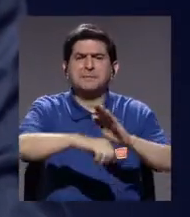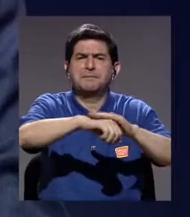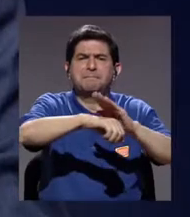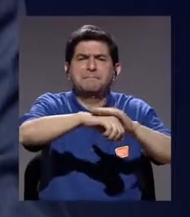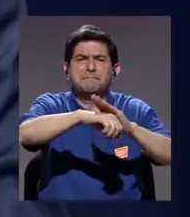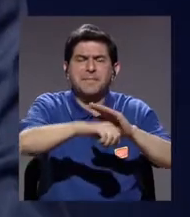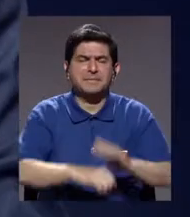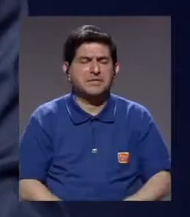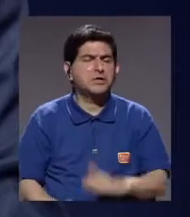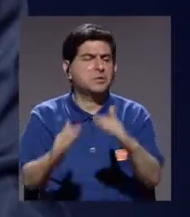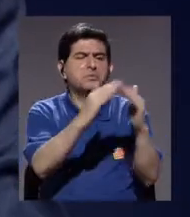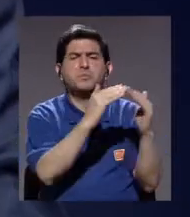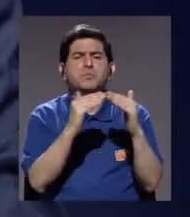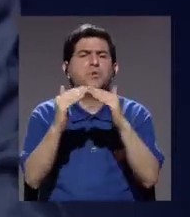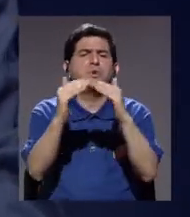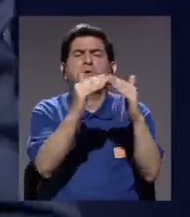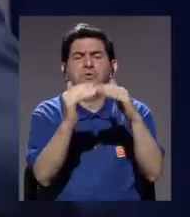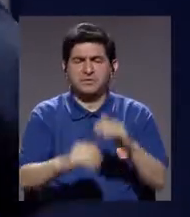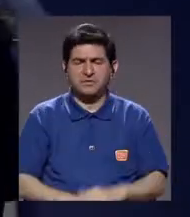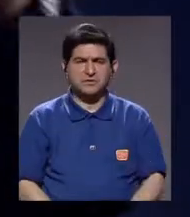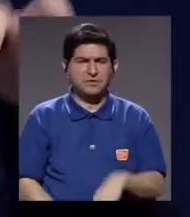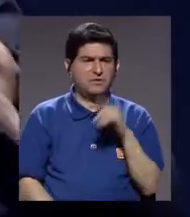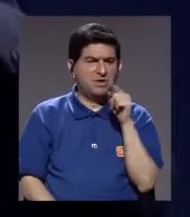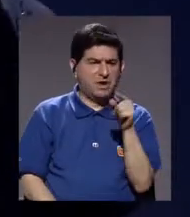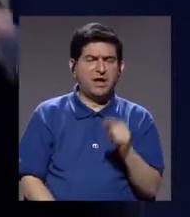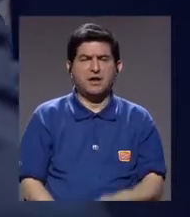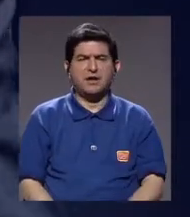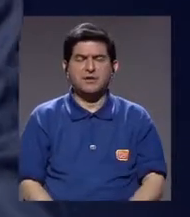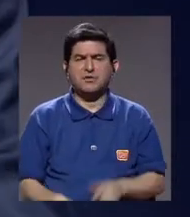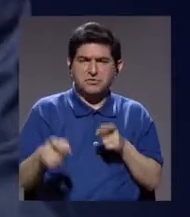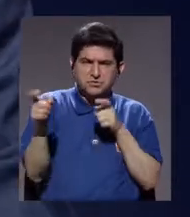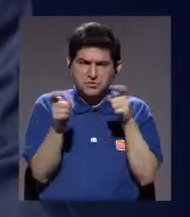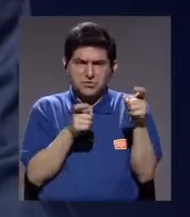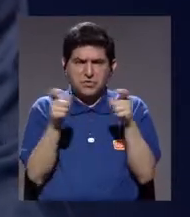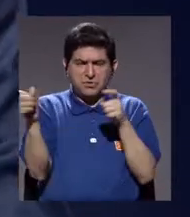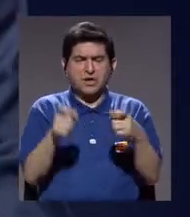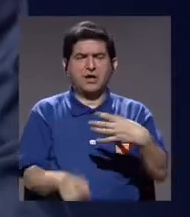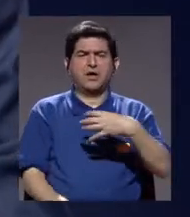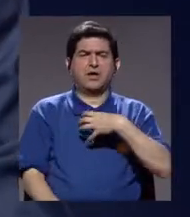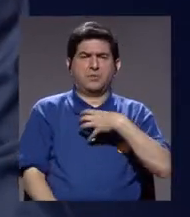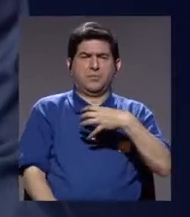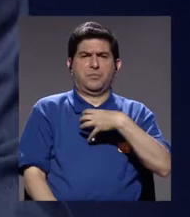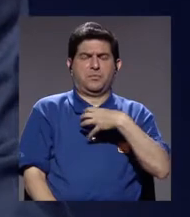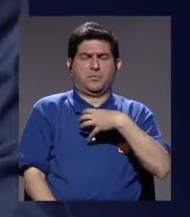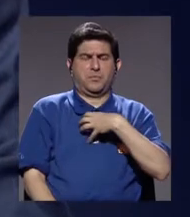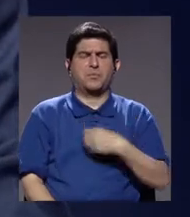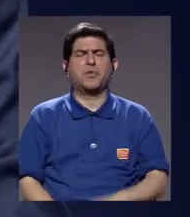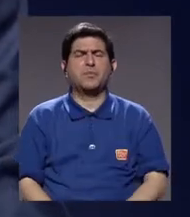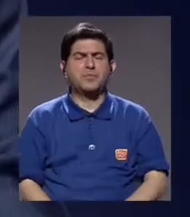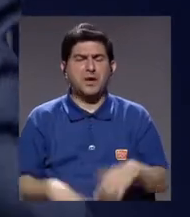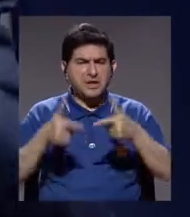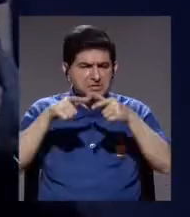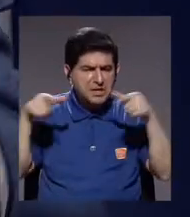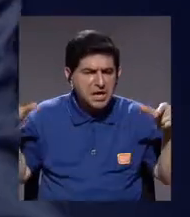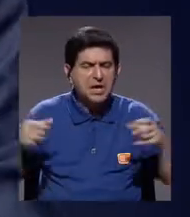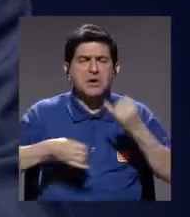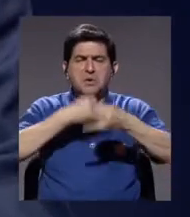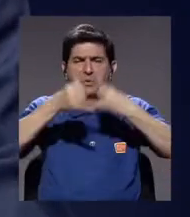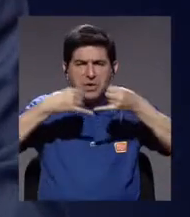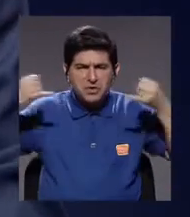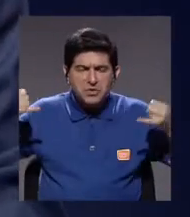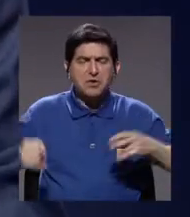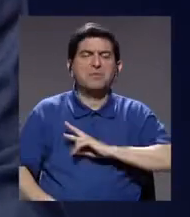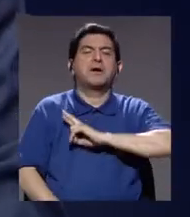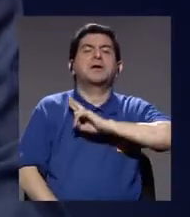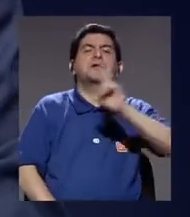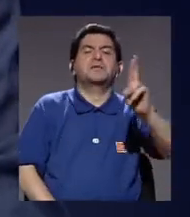dejando a las poblaciones que estaba gobernando con sus propias lenguas, idiomas y